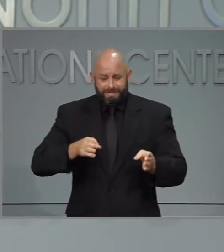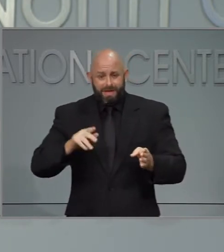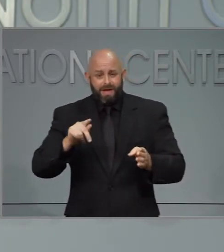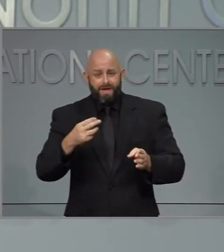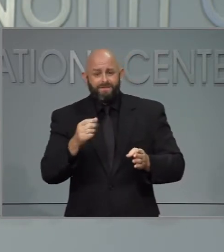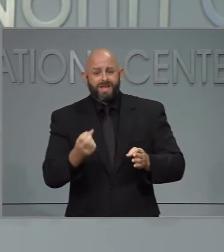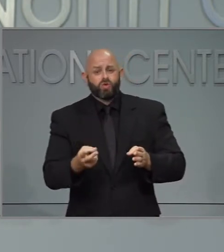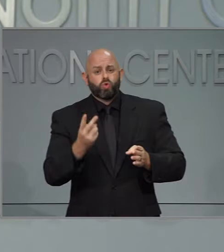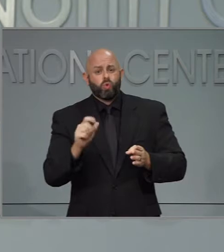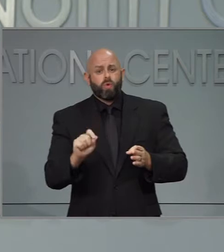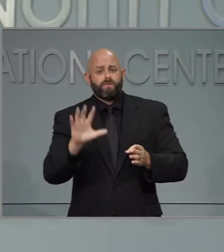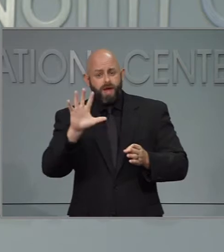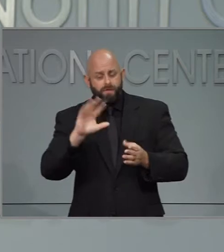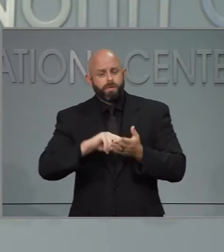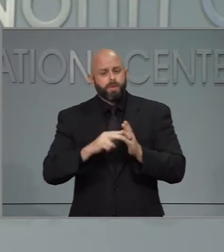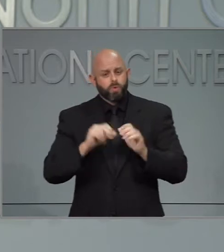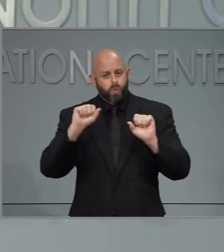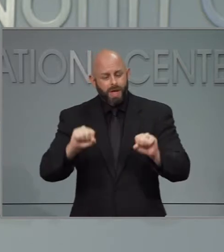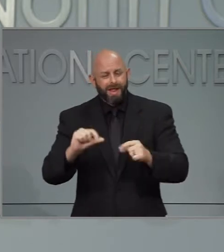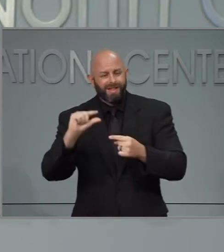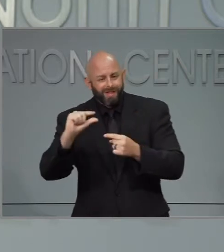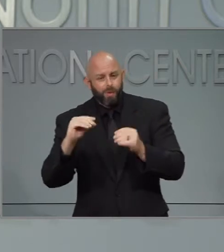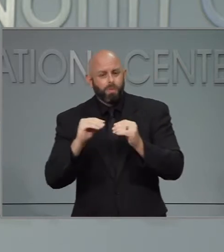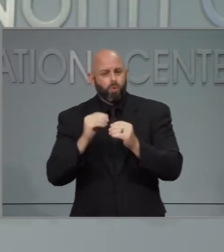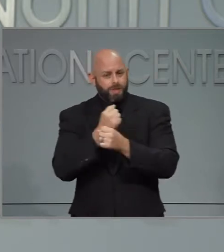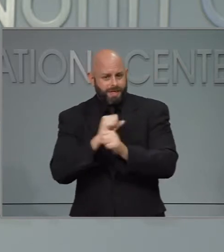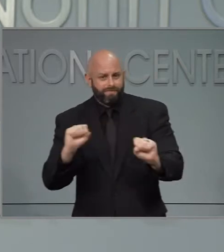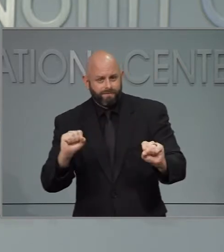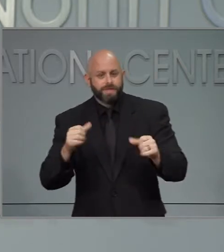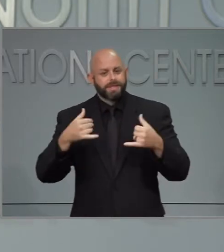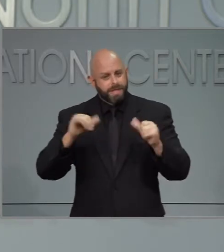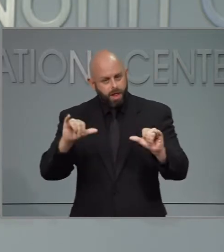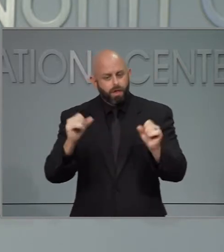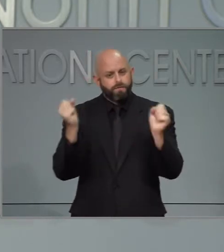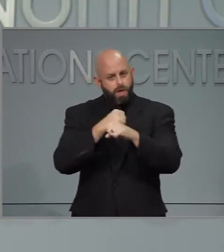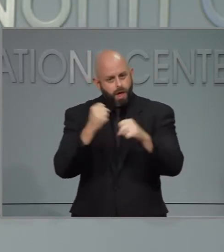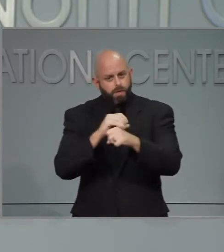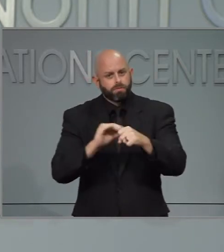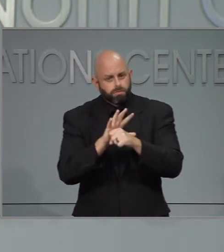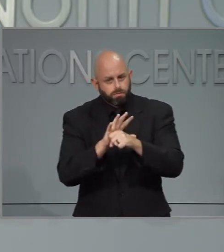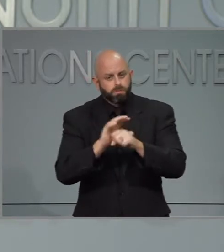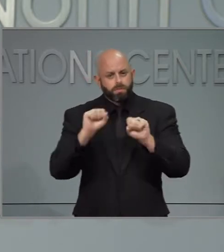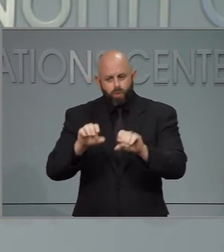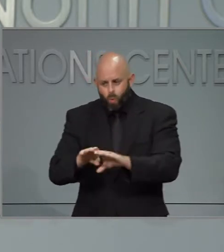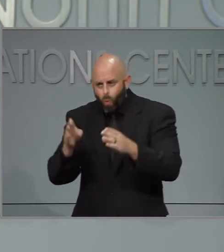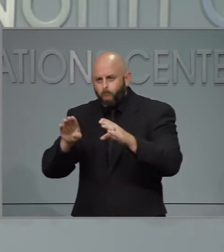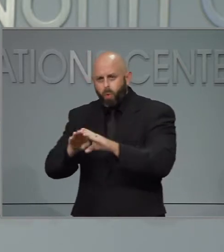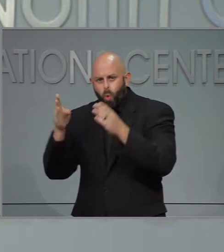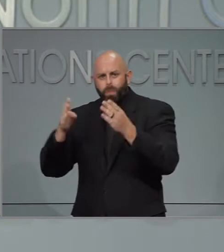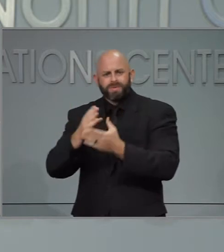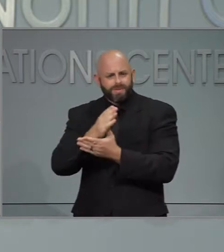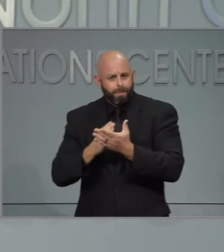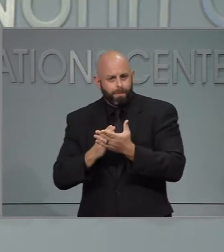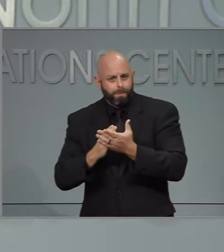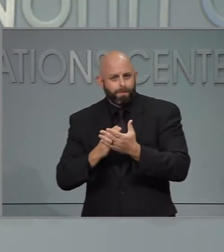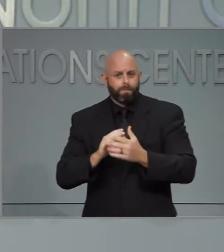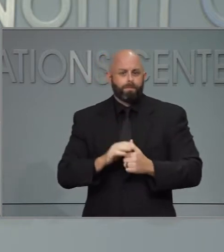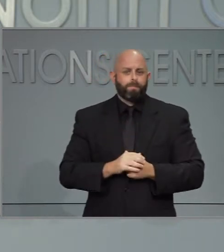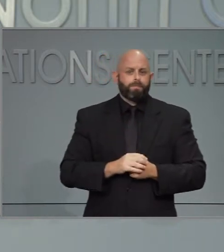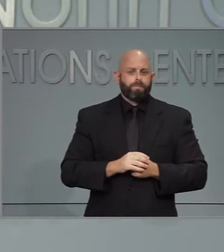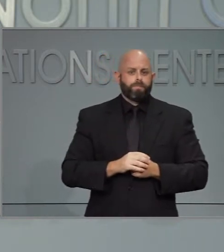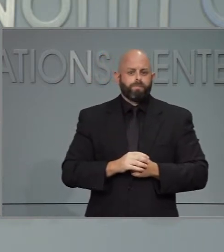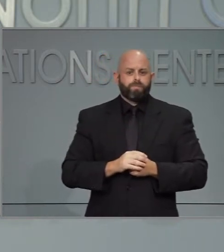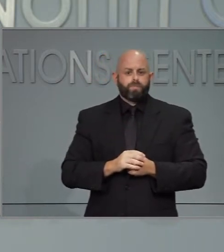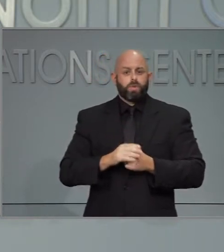fase 2.5 significa que podemos hacer más cosas de manera segura en tanto que seguimos combatiendo